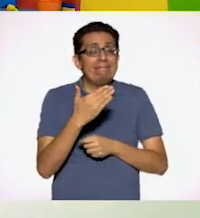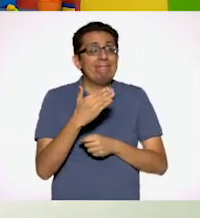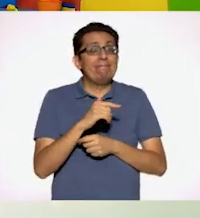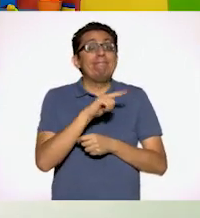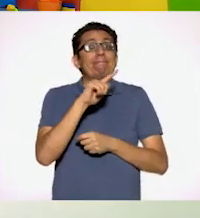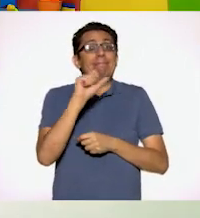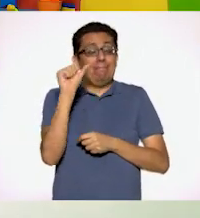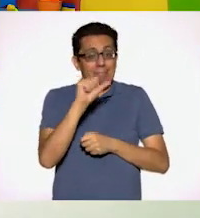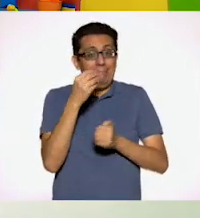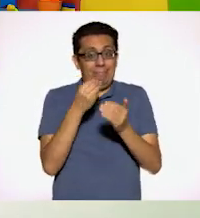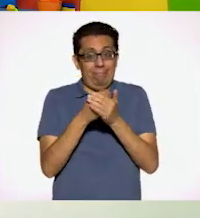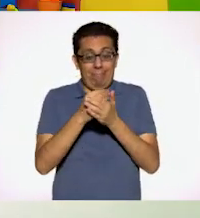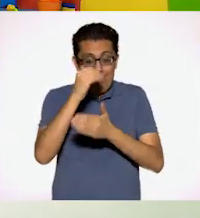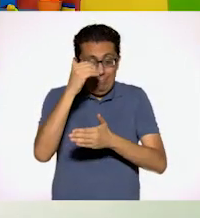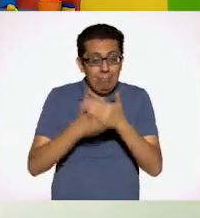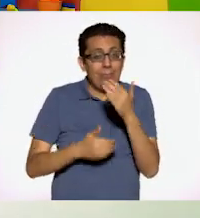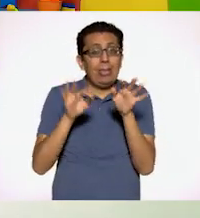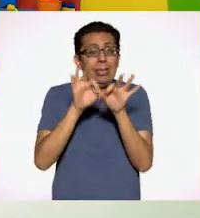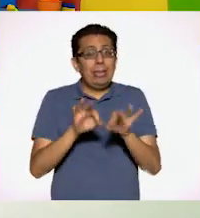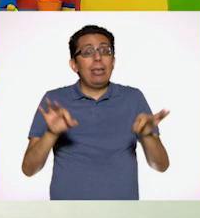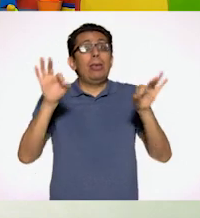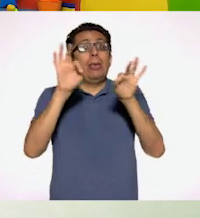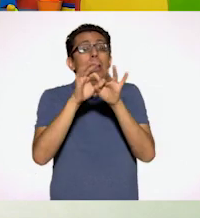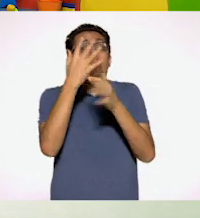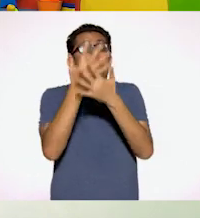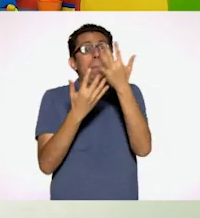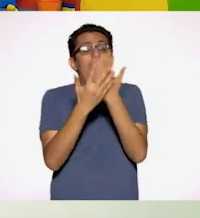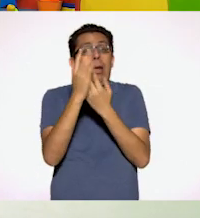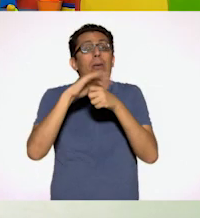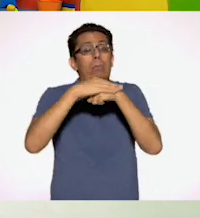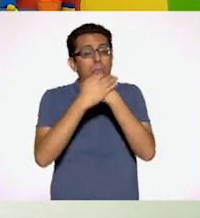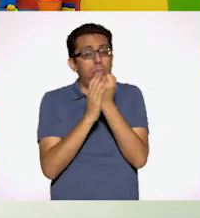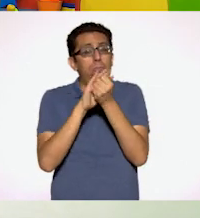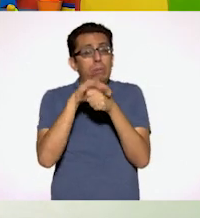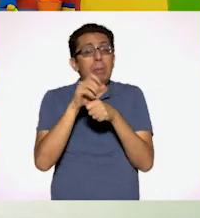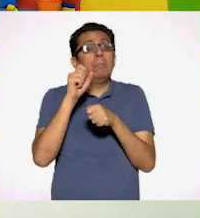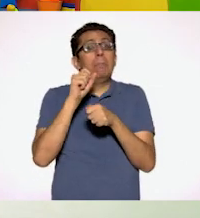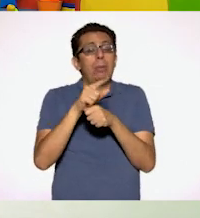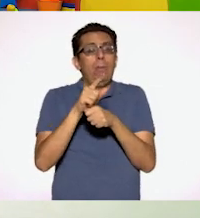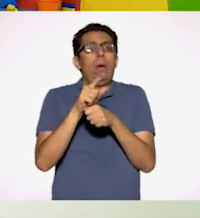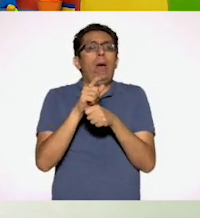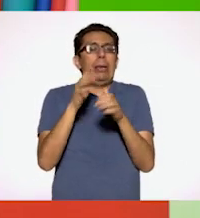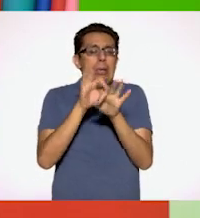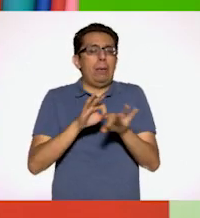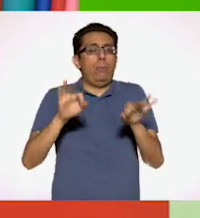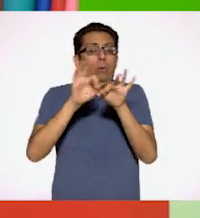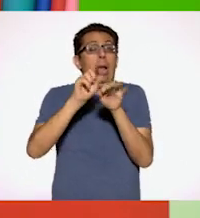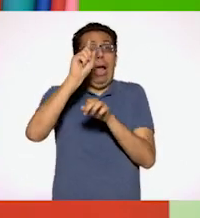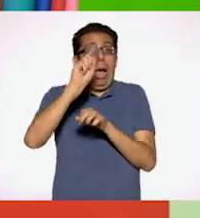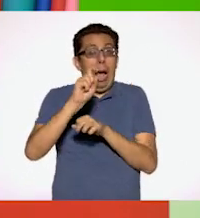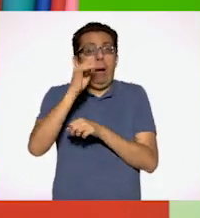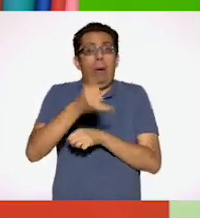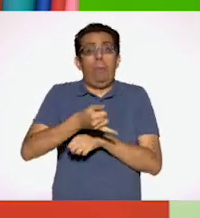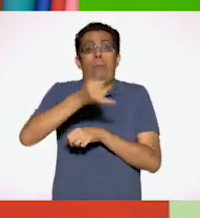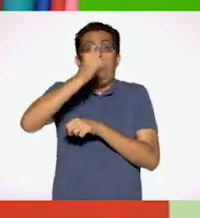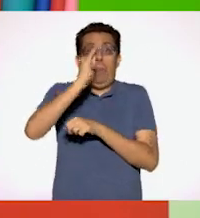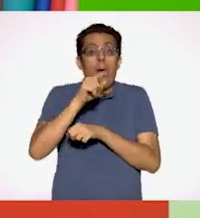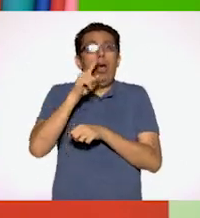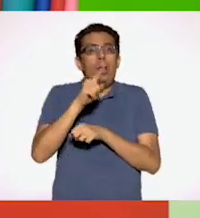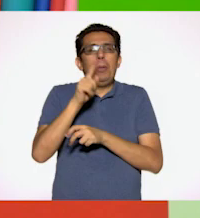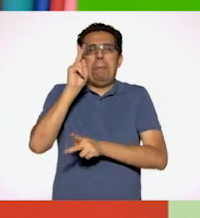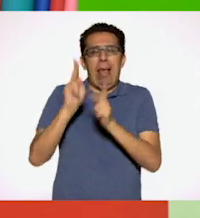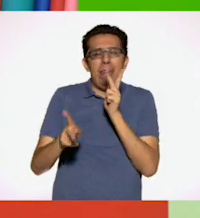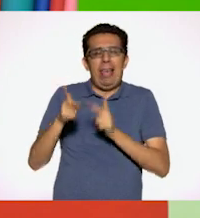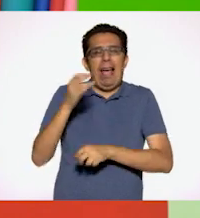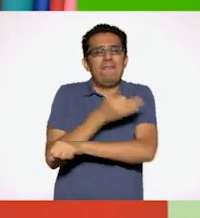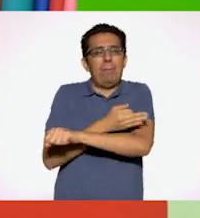de la sesión, es muy importante lavarnos nuestras manos y sobre todo hidratarnos. Comenta con tu familia lo que